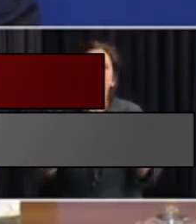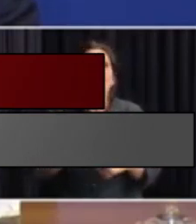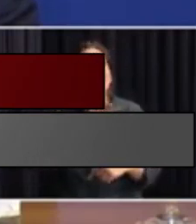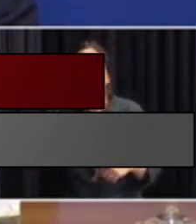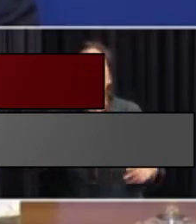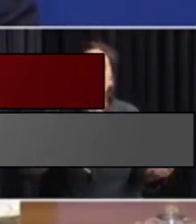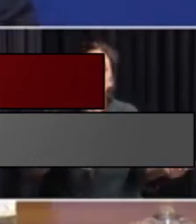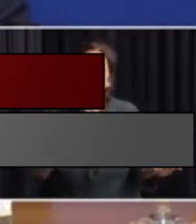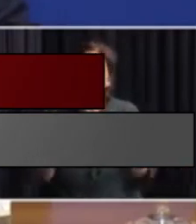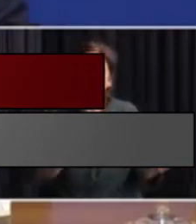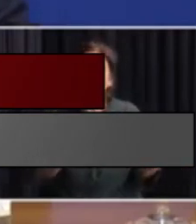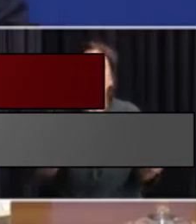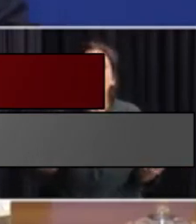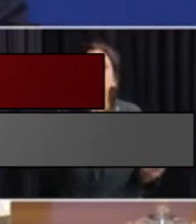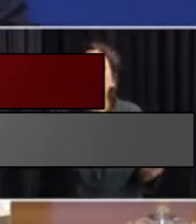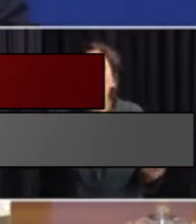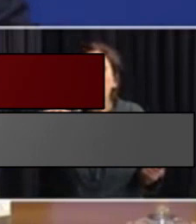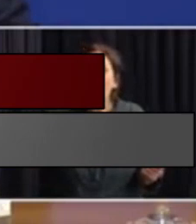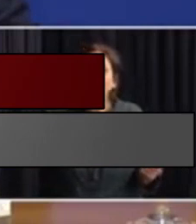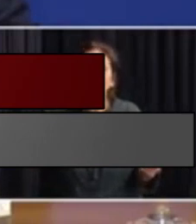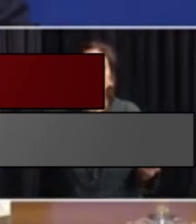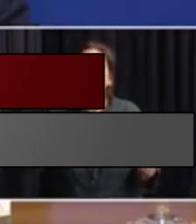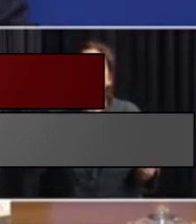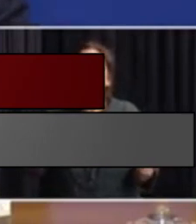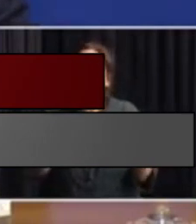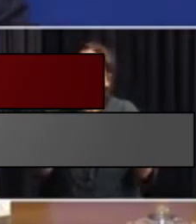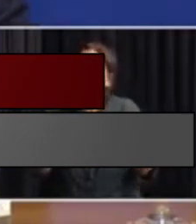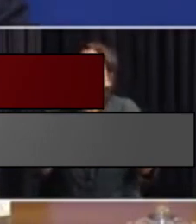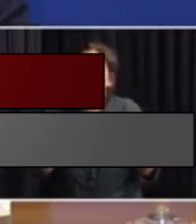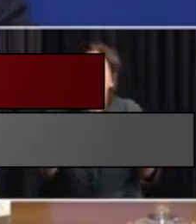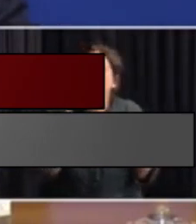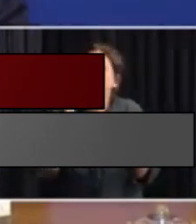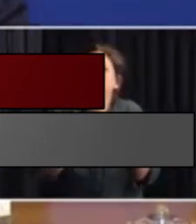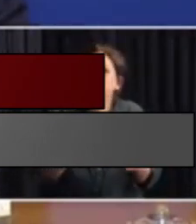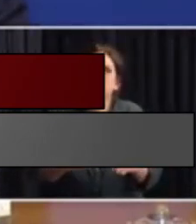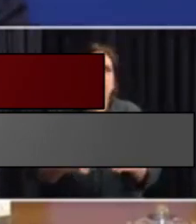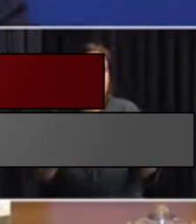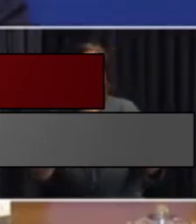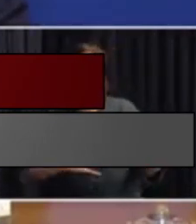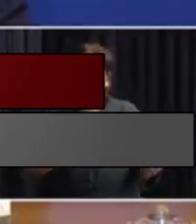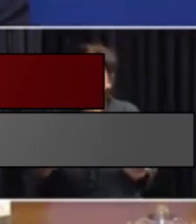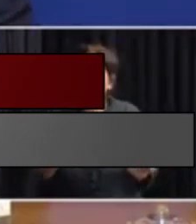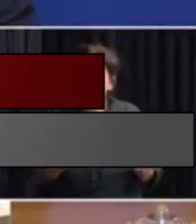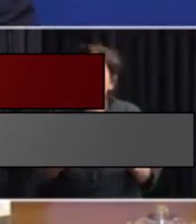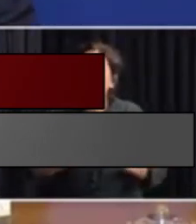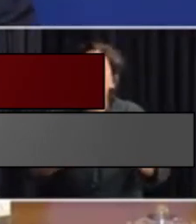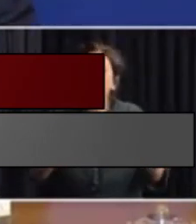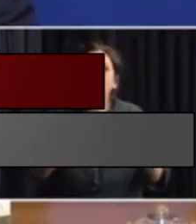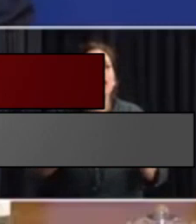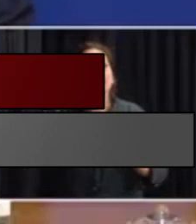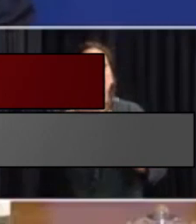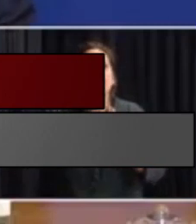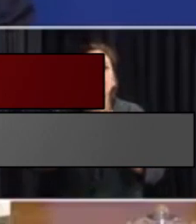locales bailables. En esos lugares no están habilitadas las fiestas con baile. Esto es un protocolo el